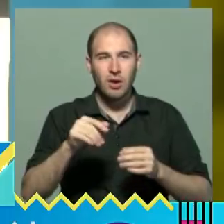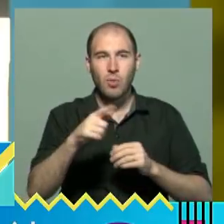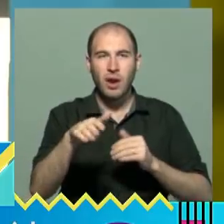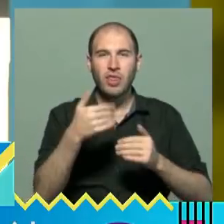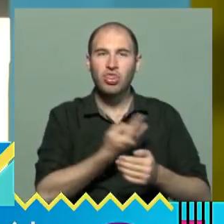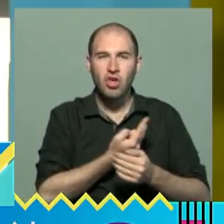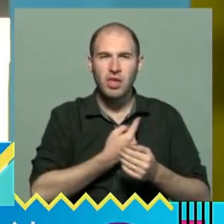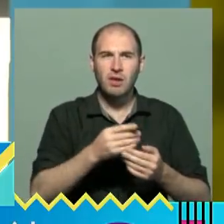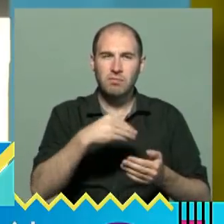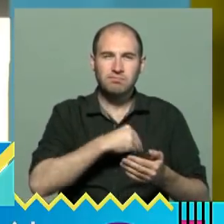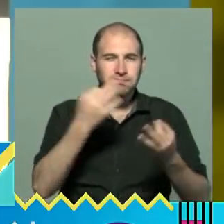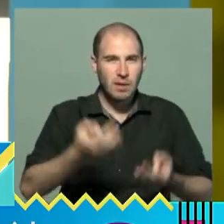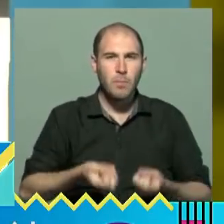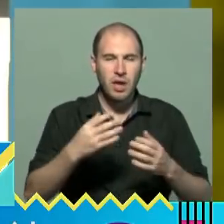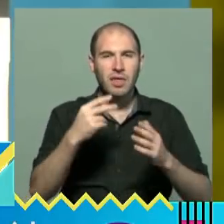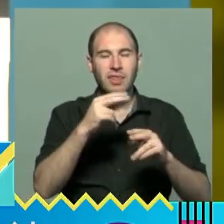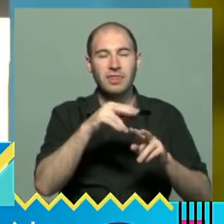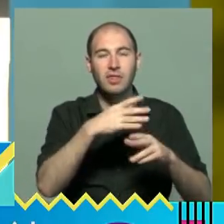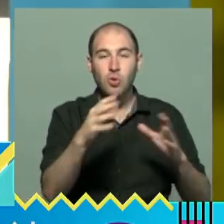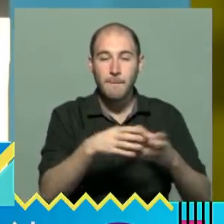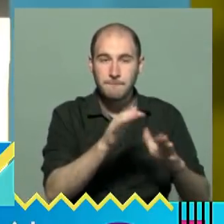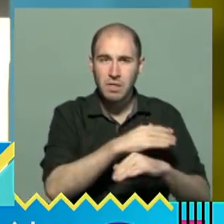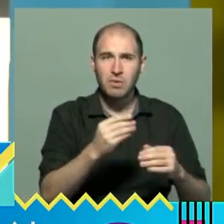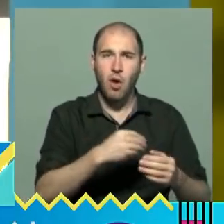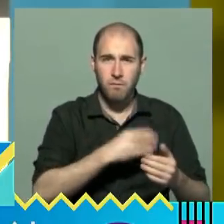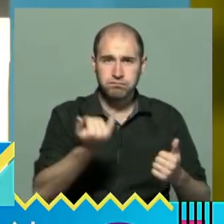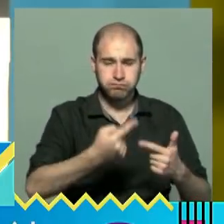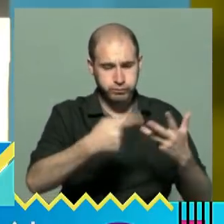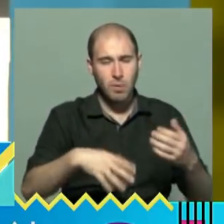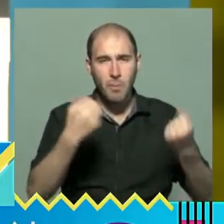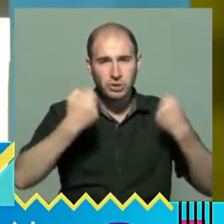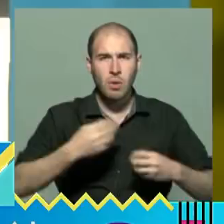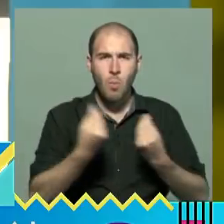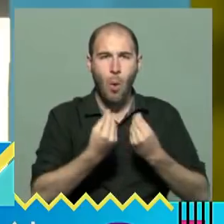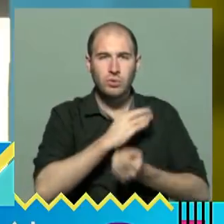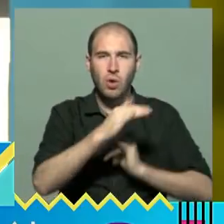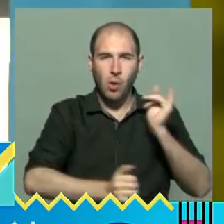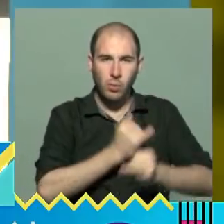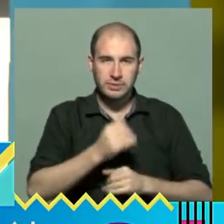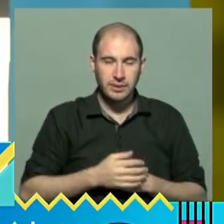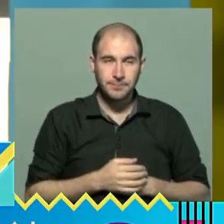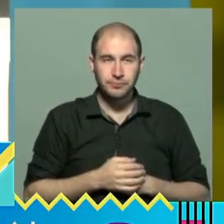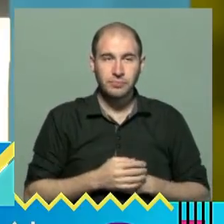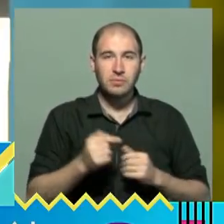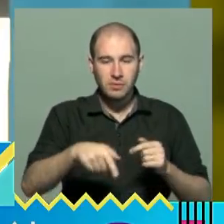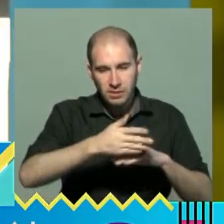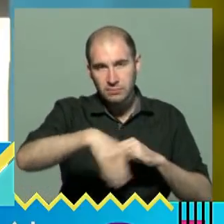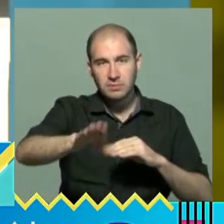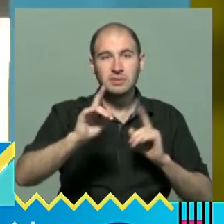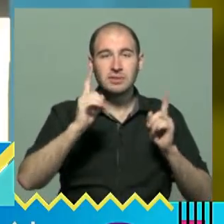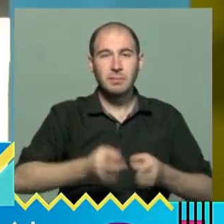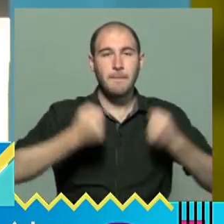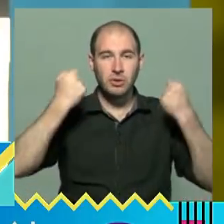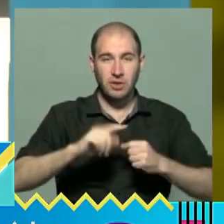las fuentes confiables, ¿sí? Porque hay fuentes confiables de todos lados, de todas las posiciones se pueden empezar a ver y bueno, y a partir de ahí también tomar